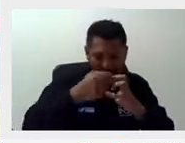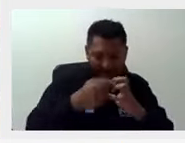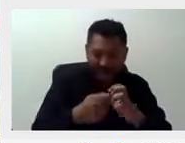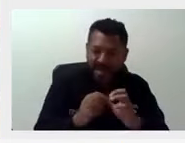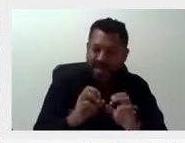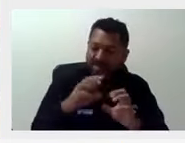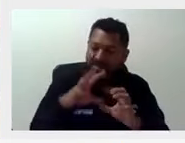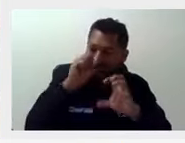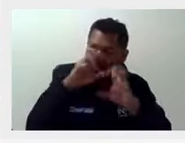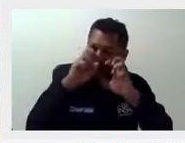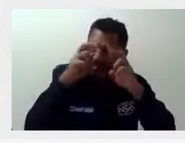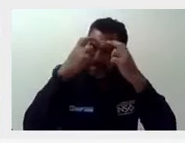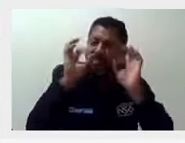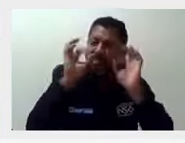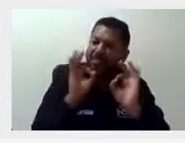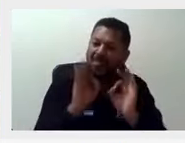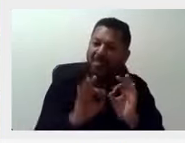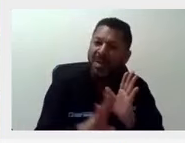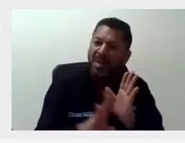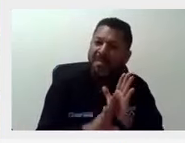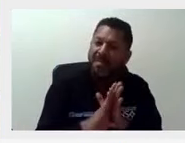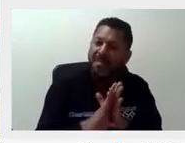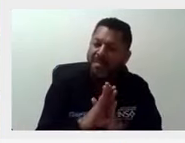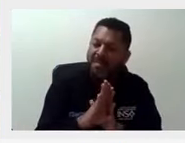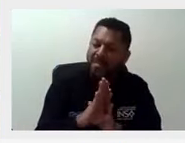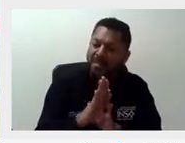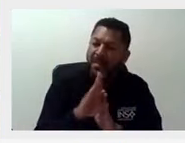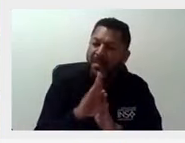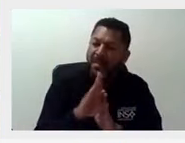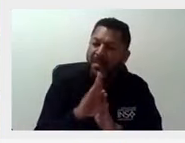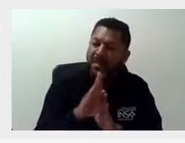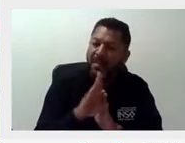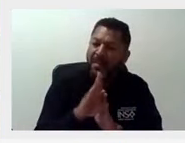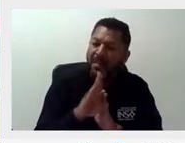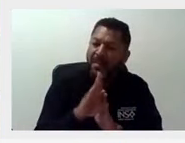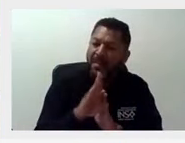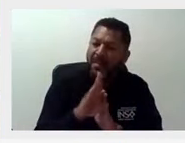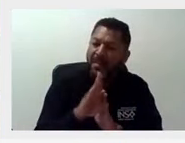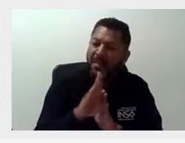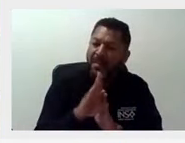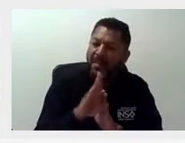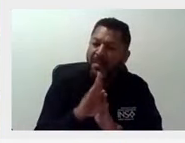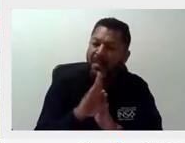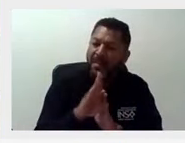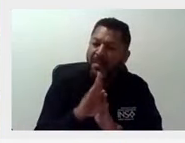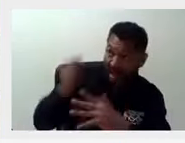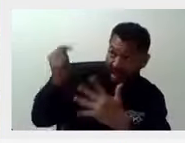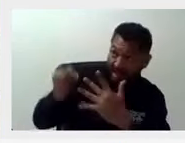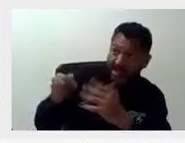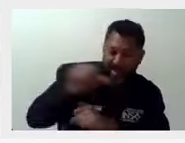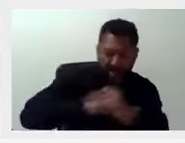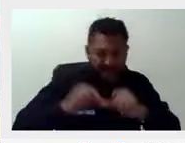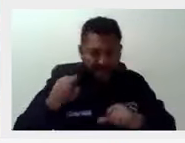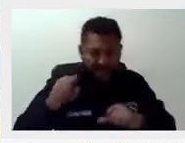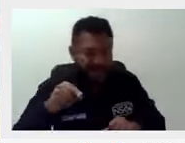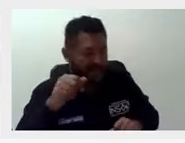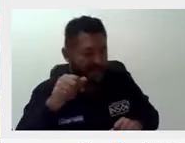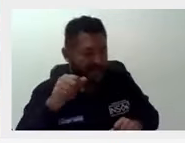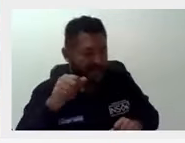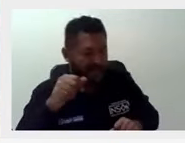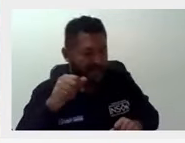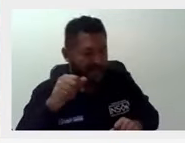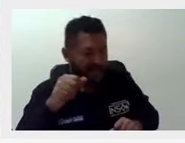Y la escuela le demanda a la familia mayor acompañamiento, mayor presencia. A veces los padres van, los dejan y no están muy pendientes,